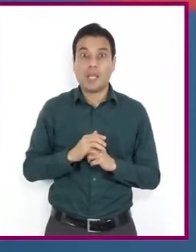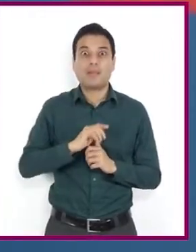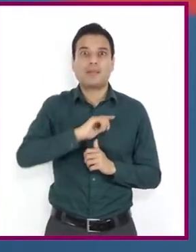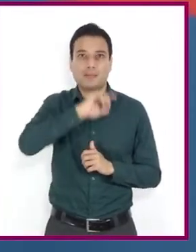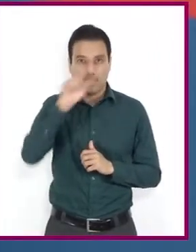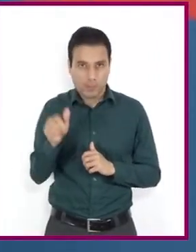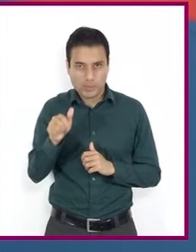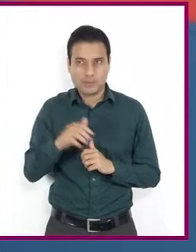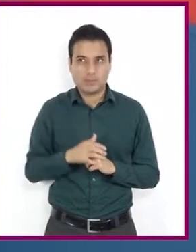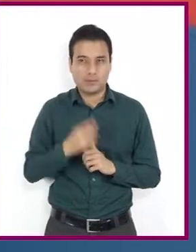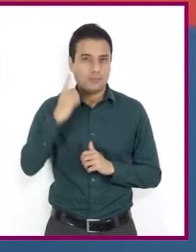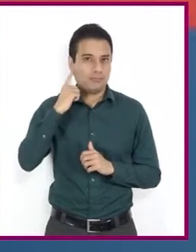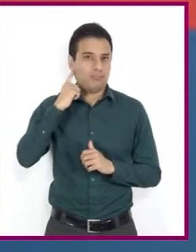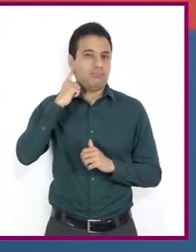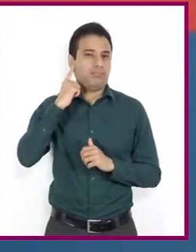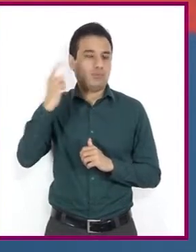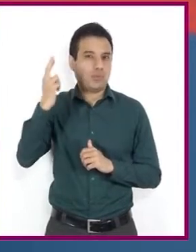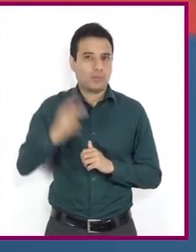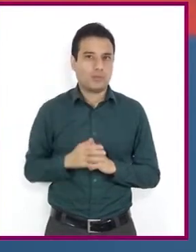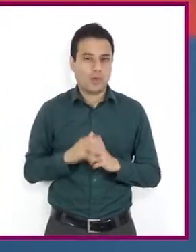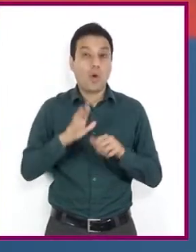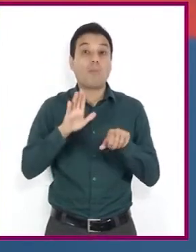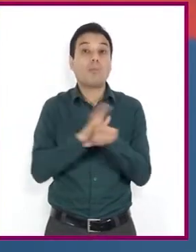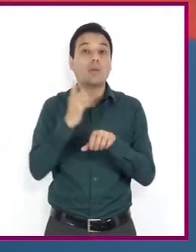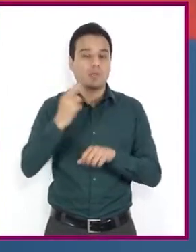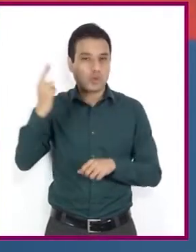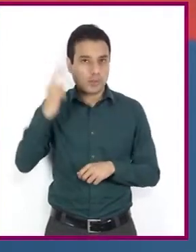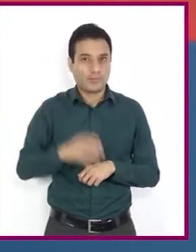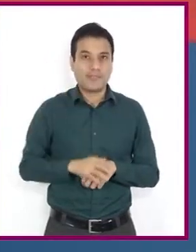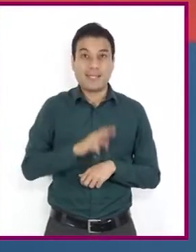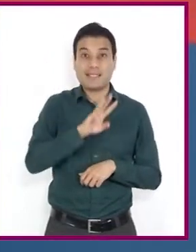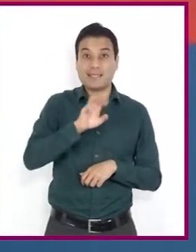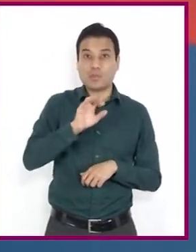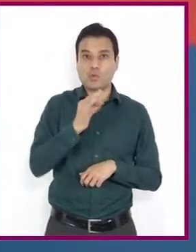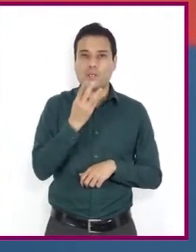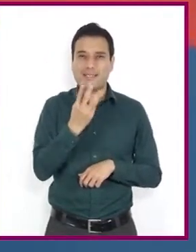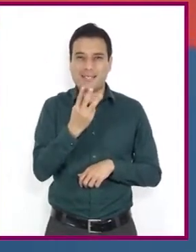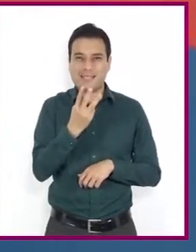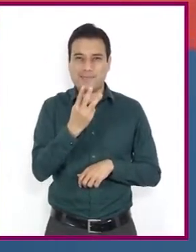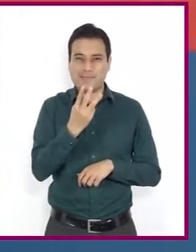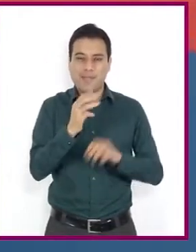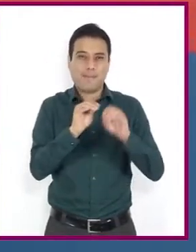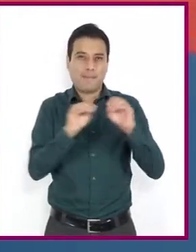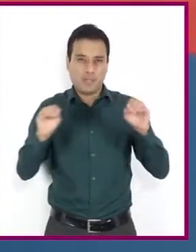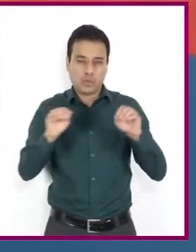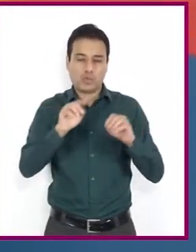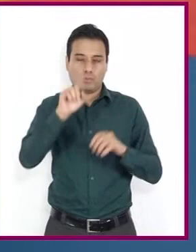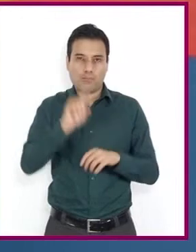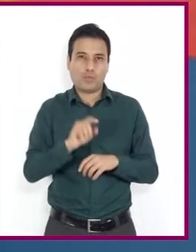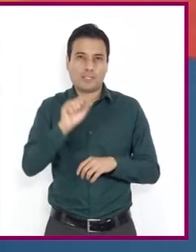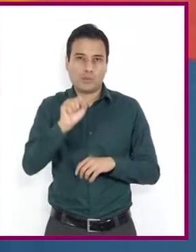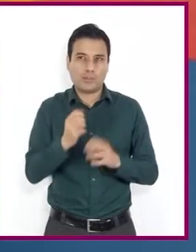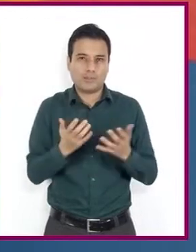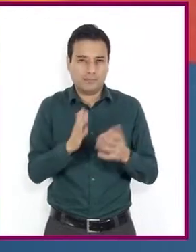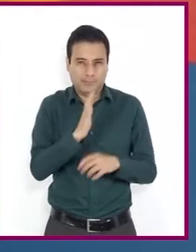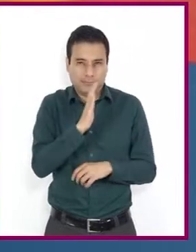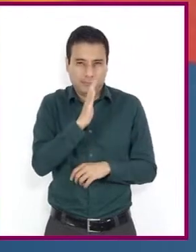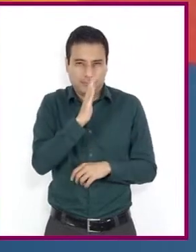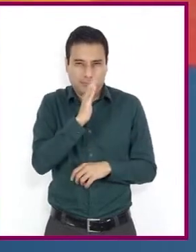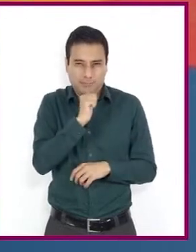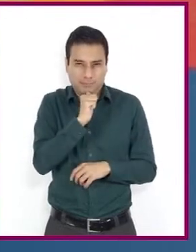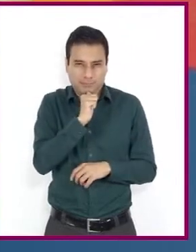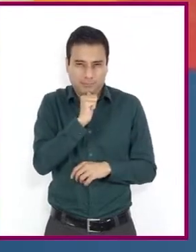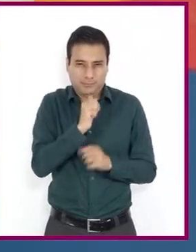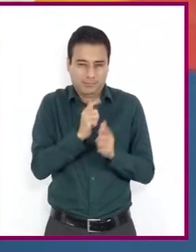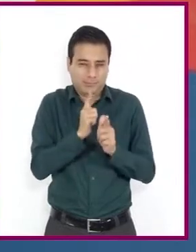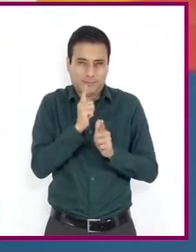trueno, pues el sonido viaja a 343 metros por segundo, lo que es una millonésima parte de